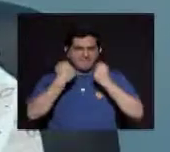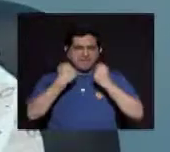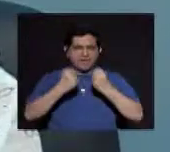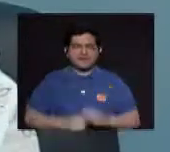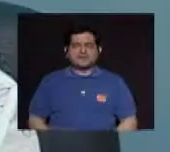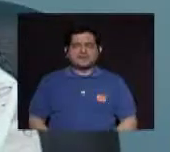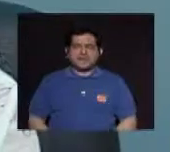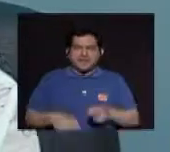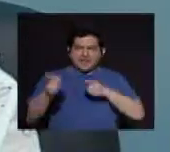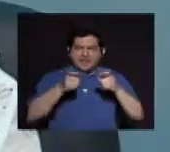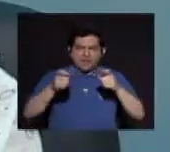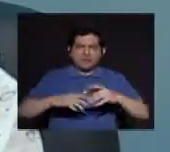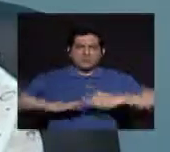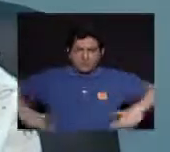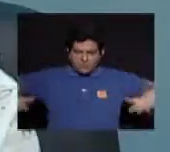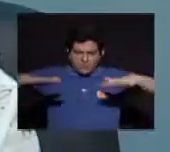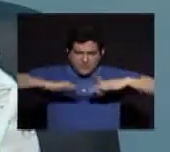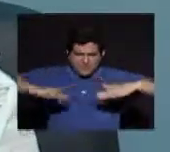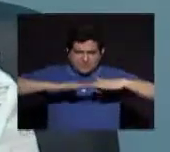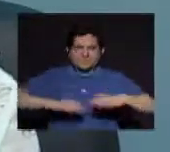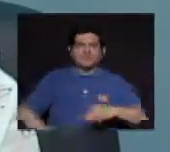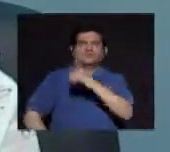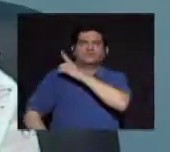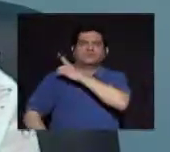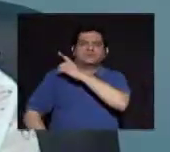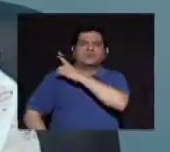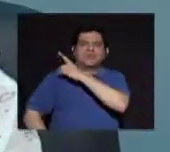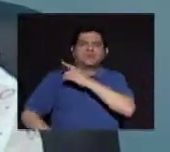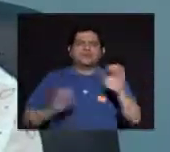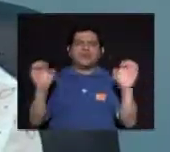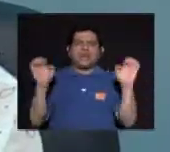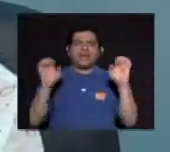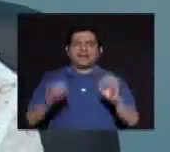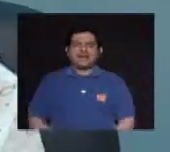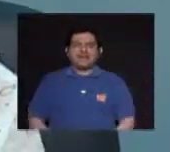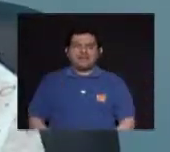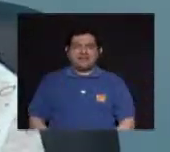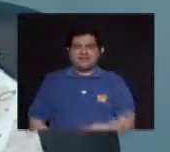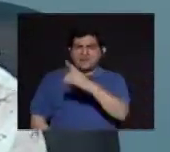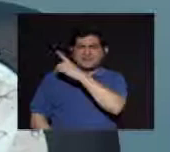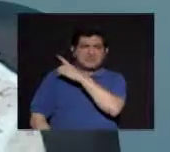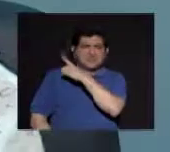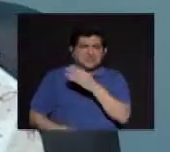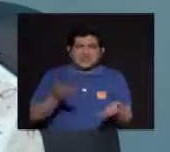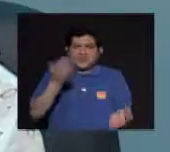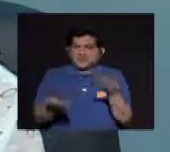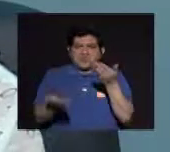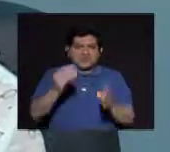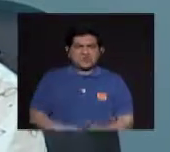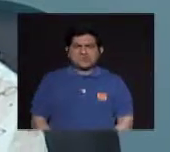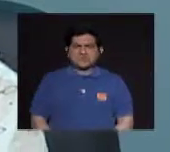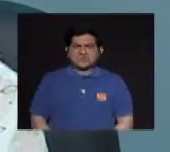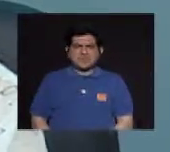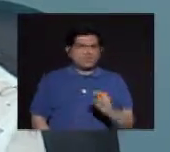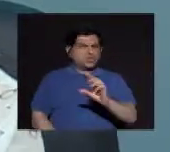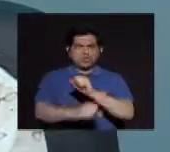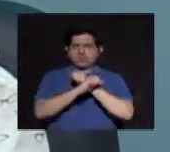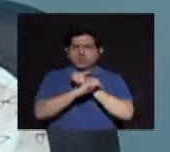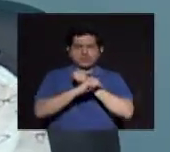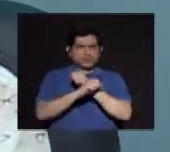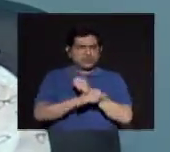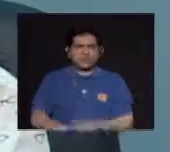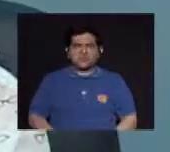que dirige un set para mí siempre va a ser la energía del director, ¿verdad? Y yo siento que a veces si el director no está como